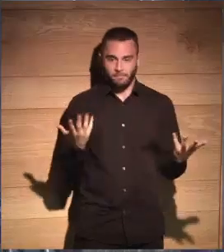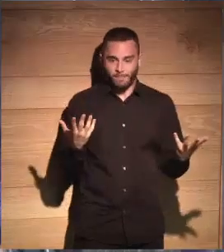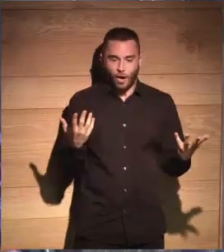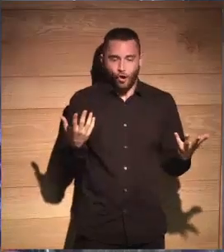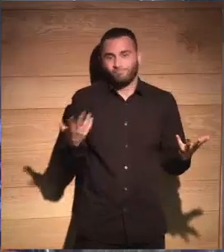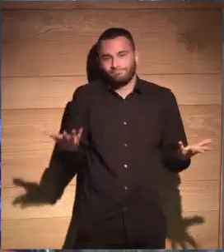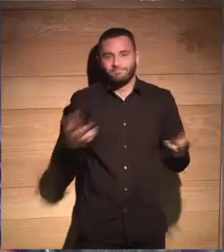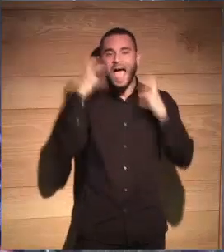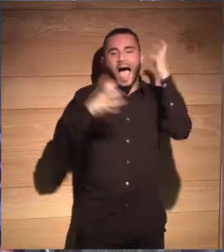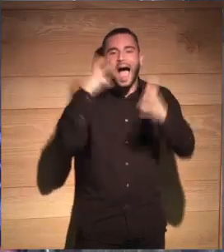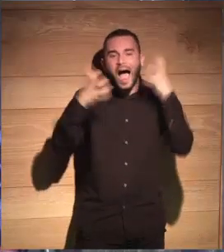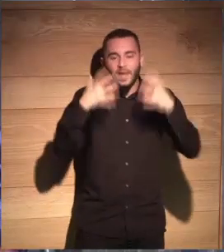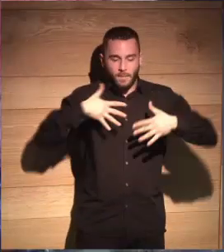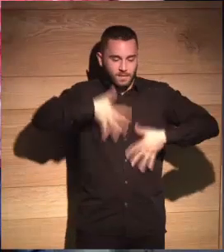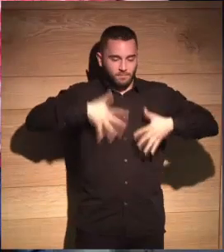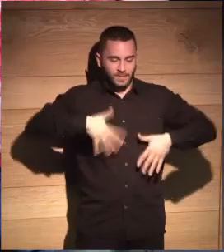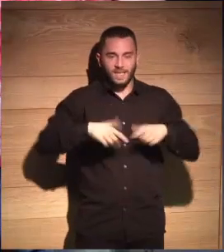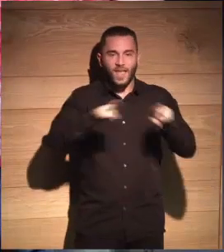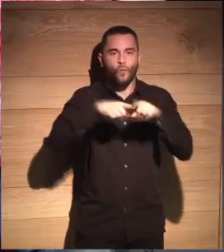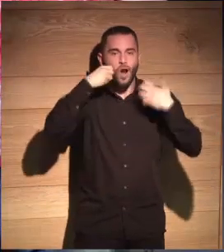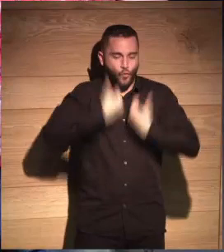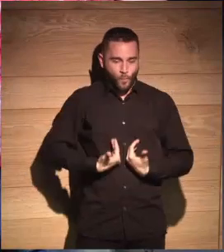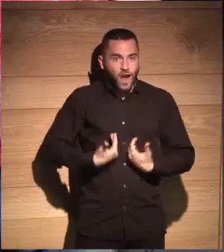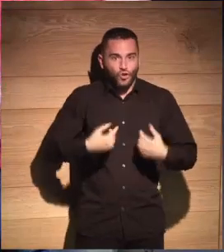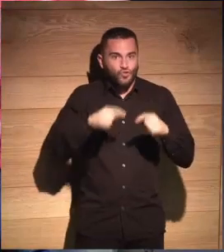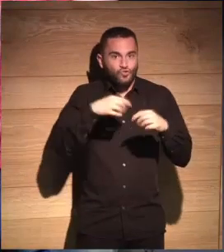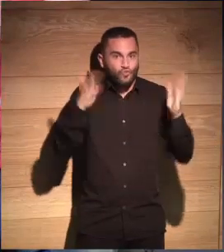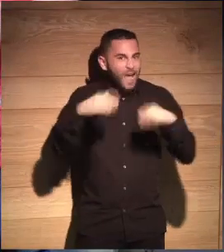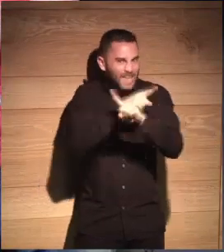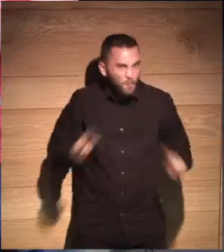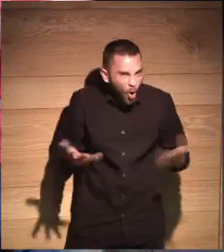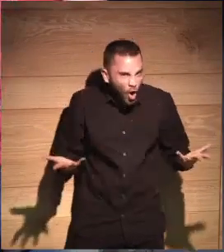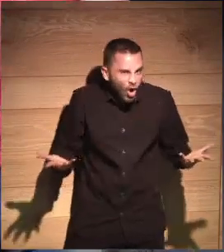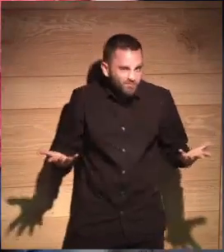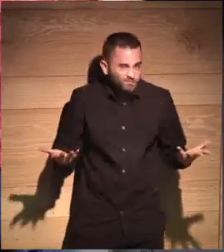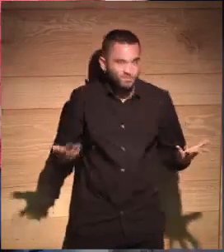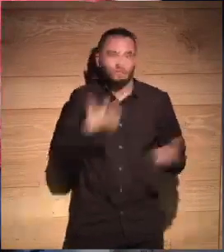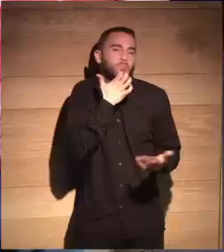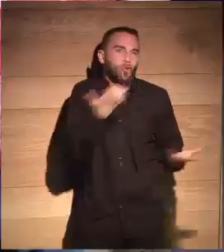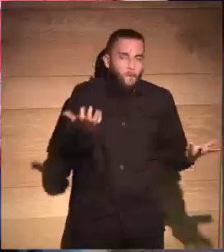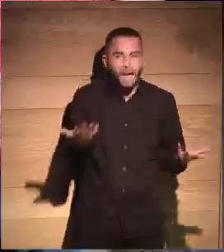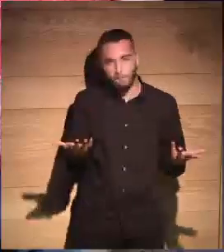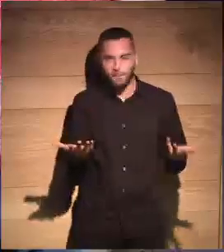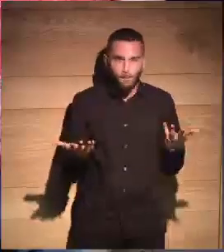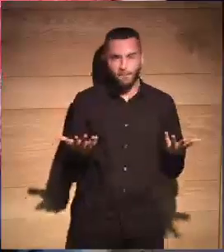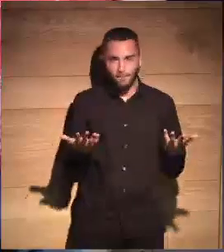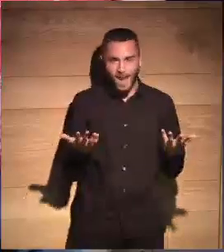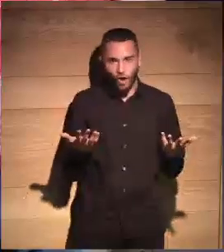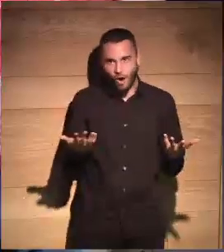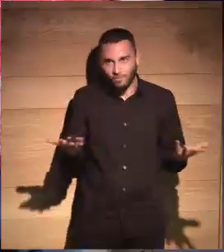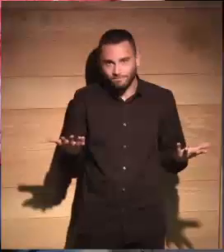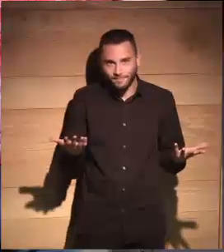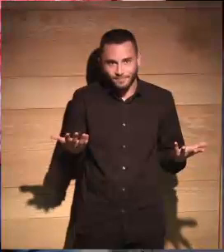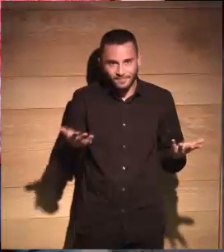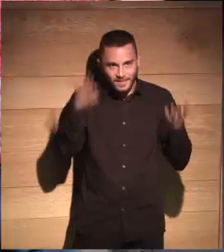seres humanos y tenían pistolas. Entonces... No, es un poco la broma, pero en realidad... ¿Cuál es el point break de una cosa y otra? Pero tiene sentido.